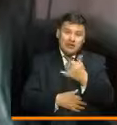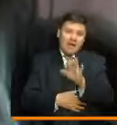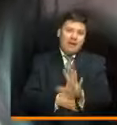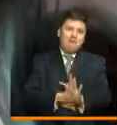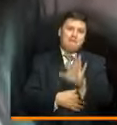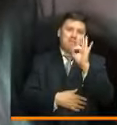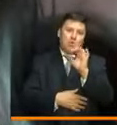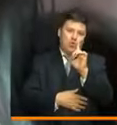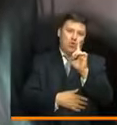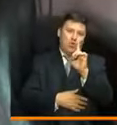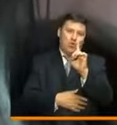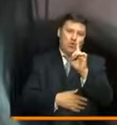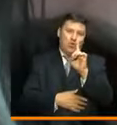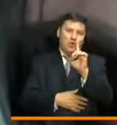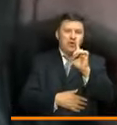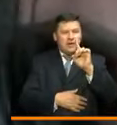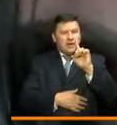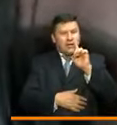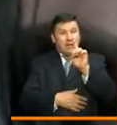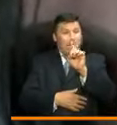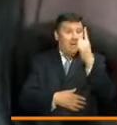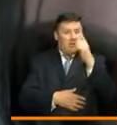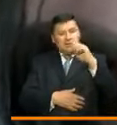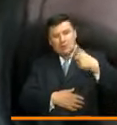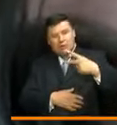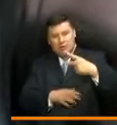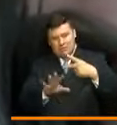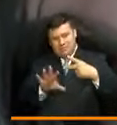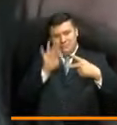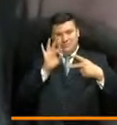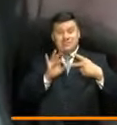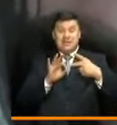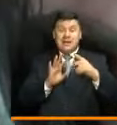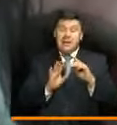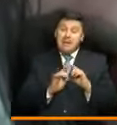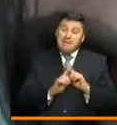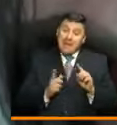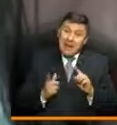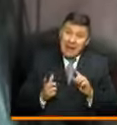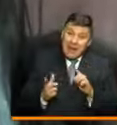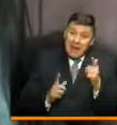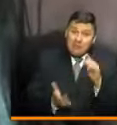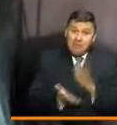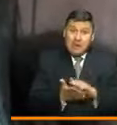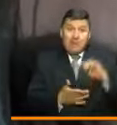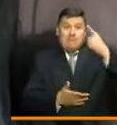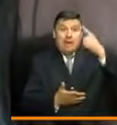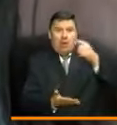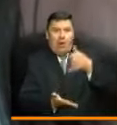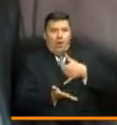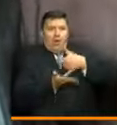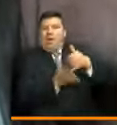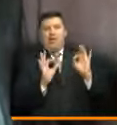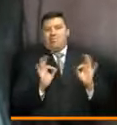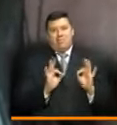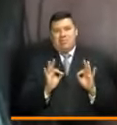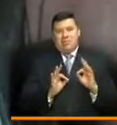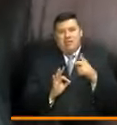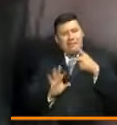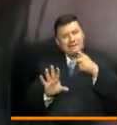elegimos un segundo lugar. Creemos que aún no estamos listos para premiar el primer